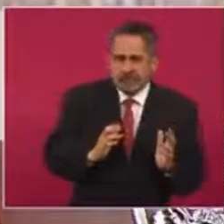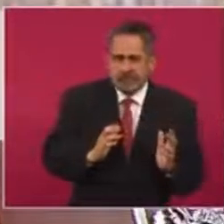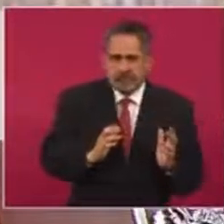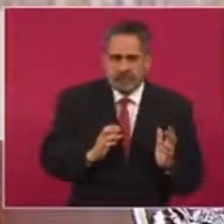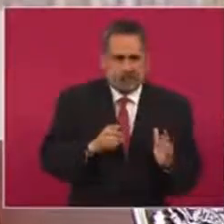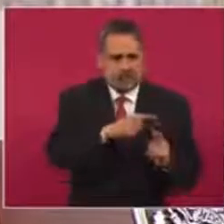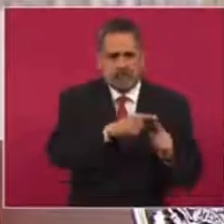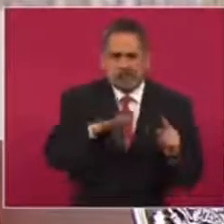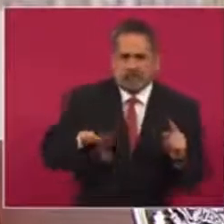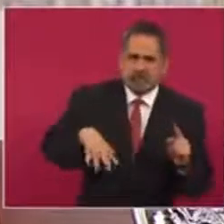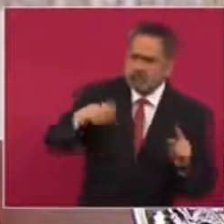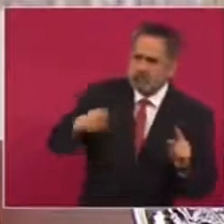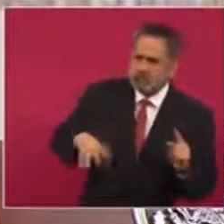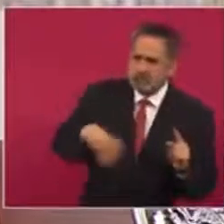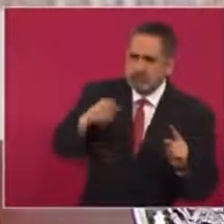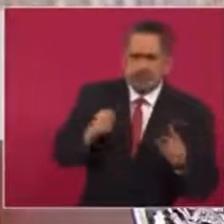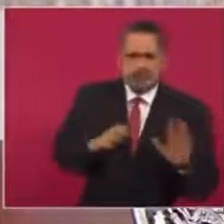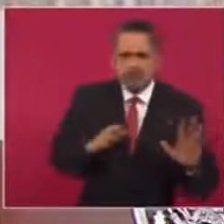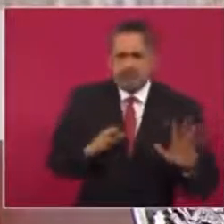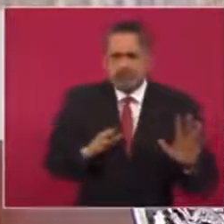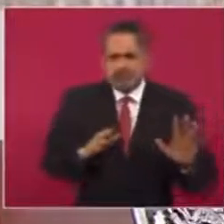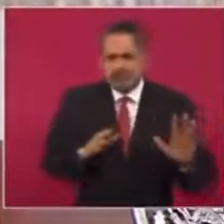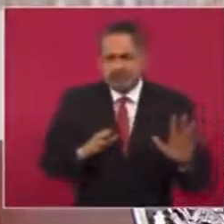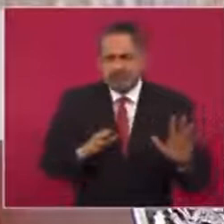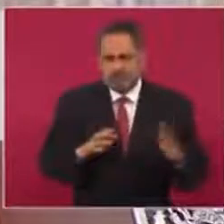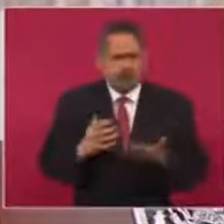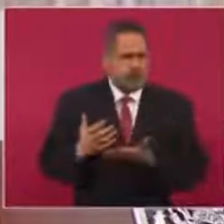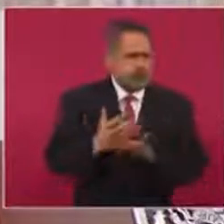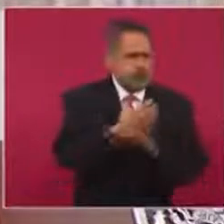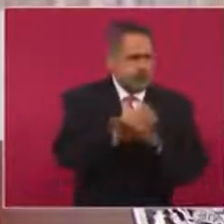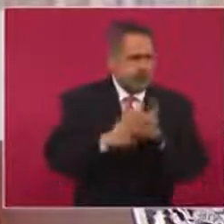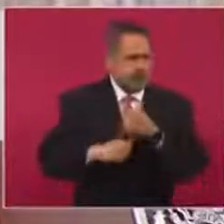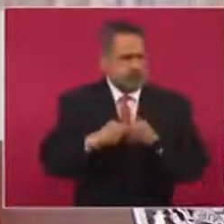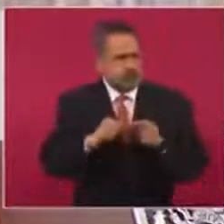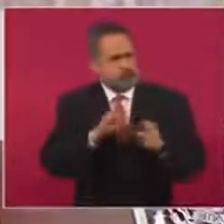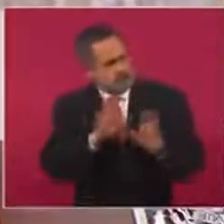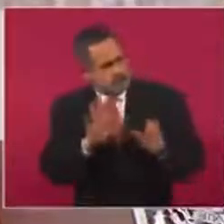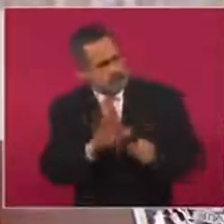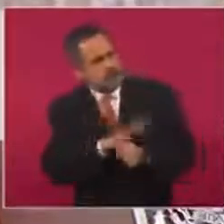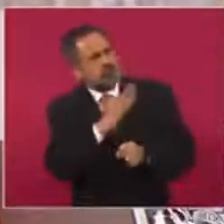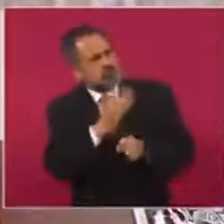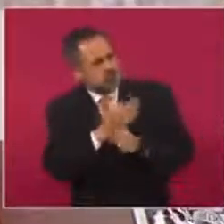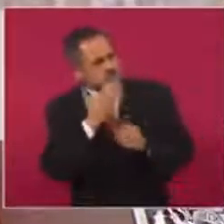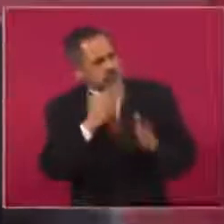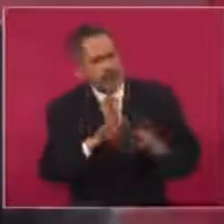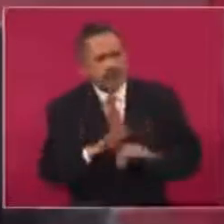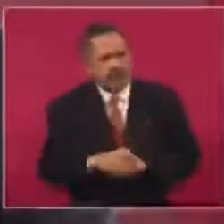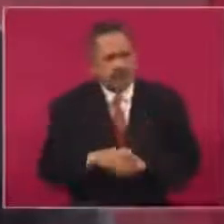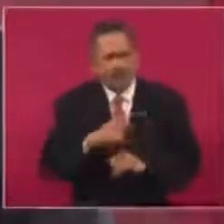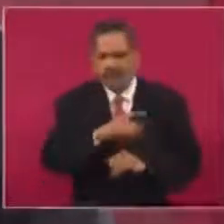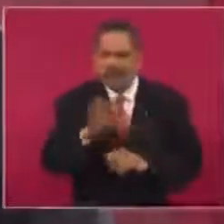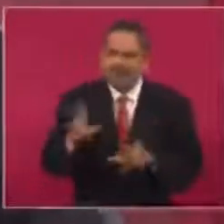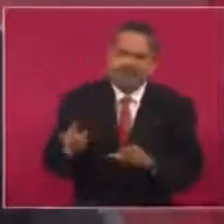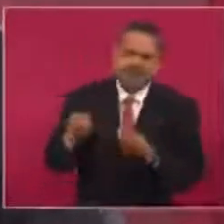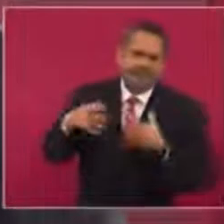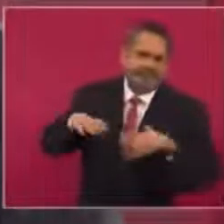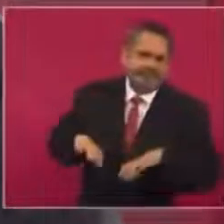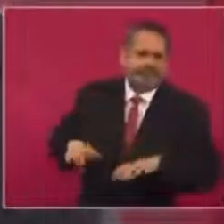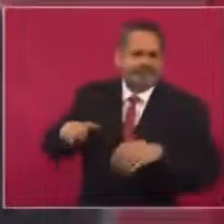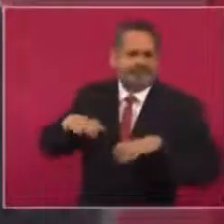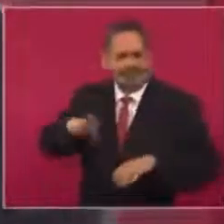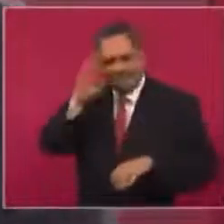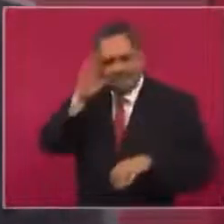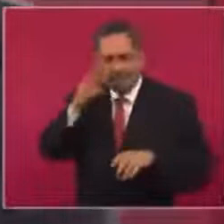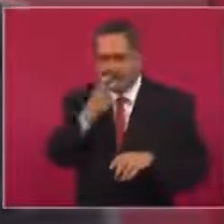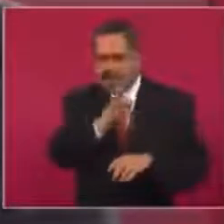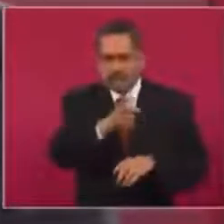de abusos, cuando no hay una ganancia razonable, sino es un atraco. No puede